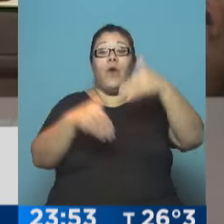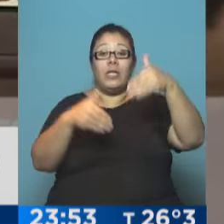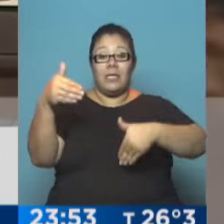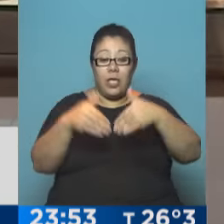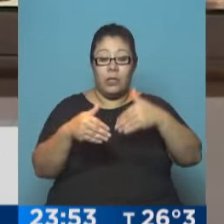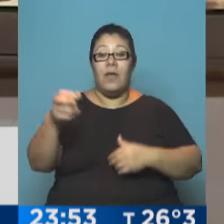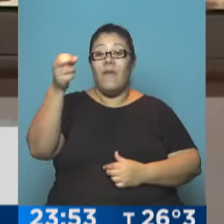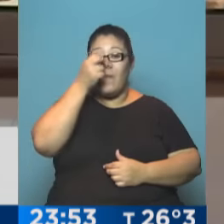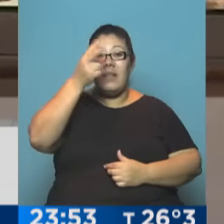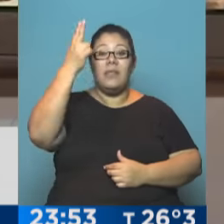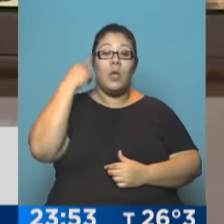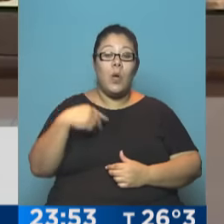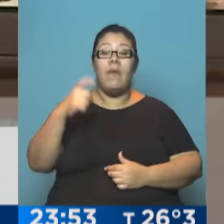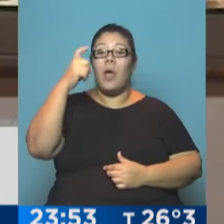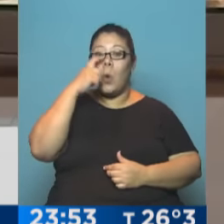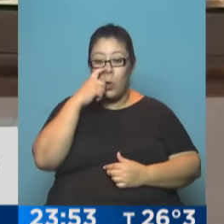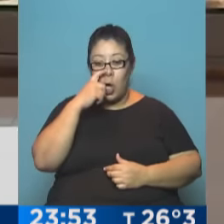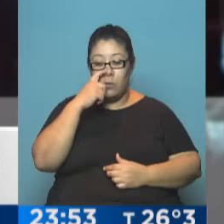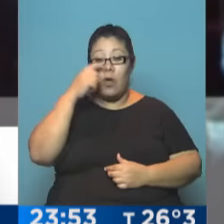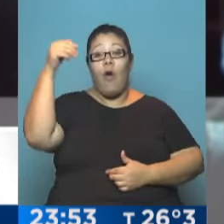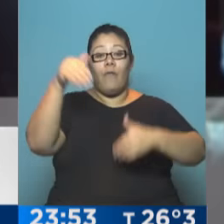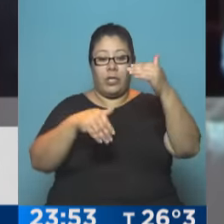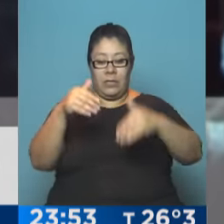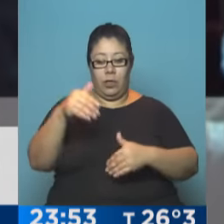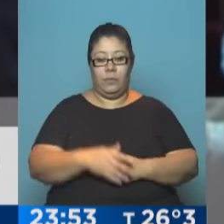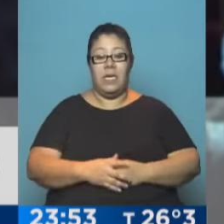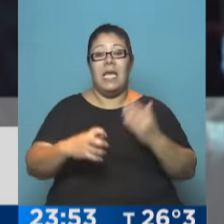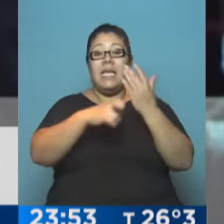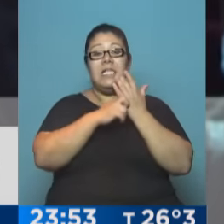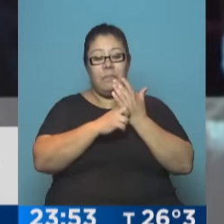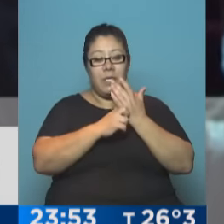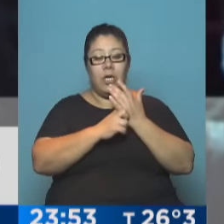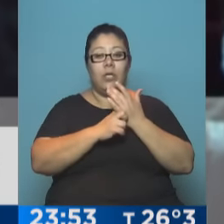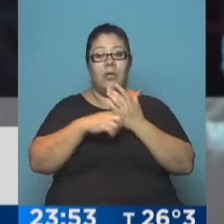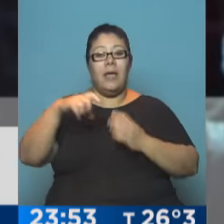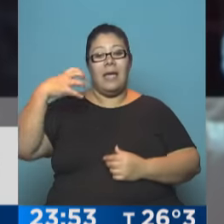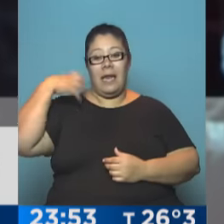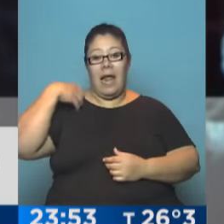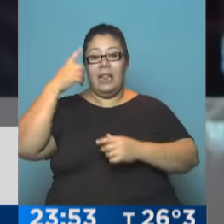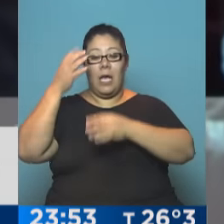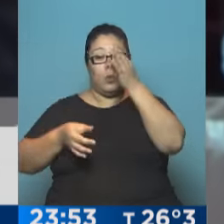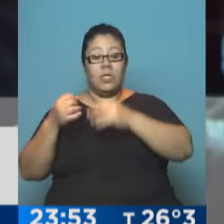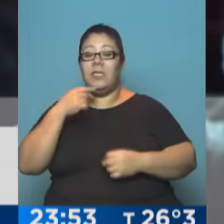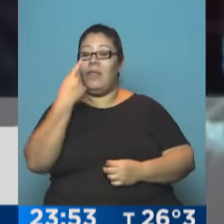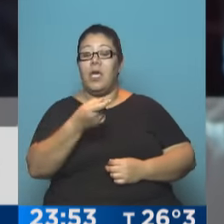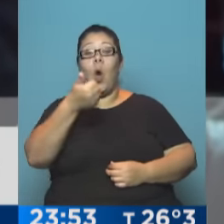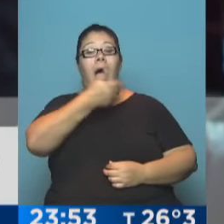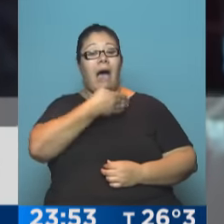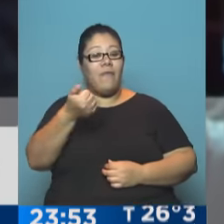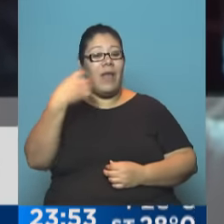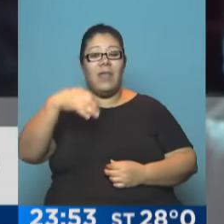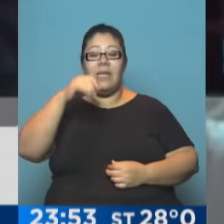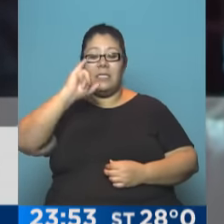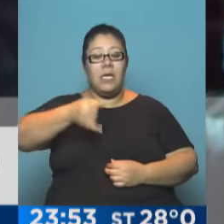el 29 de junio. La Inspección General de Justicia intimó de alguna forma a la AFA a que decida una fecha para llevar adelante